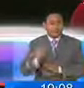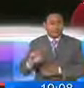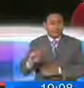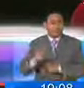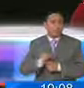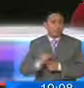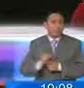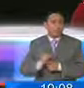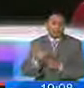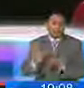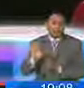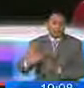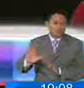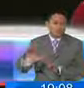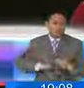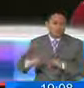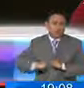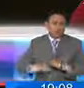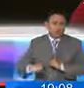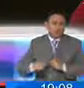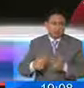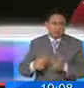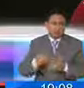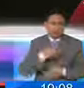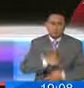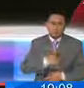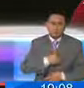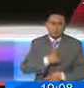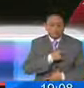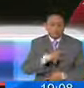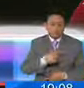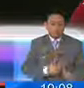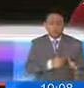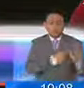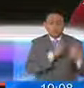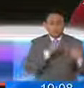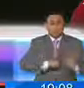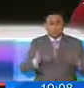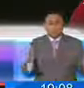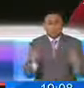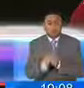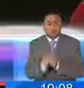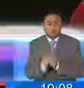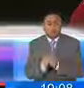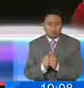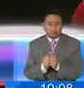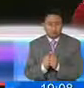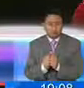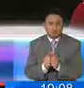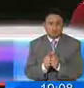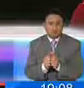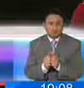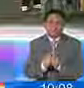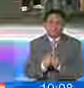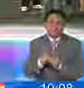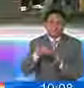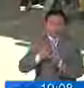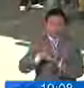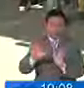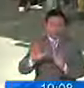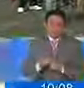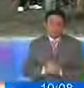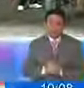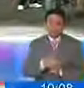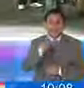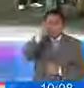una actividad, digamos, cívica, la que nuestras Fuerzas Armadas acompañan normalmente en las ciudades. En el hospital de